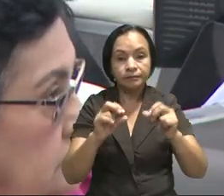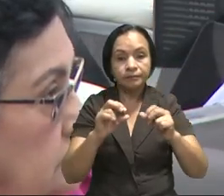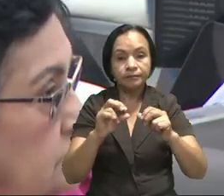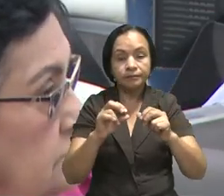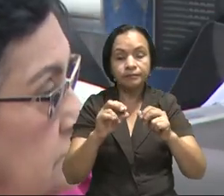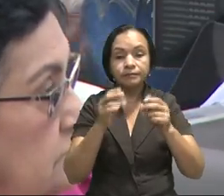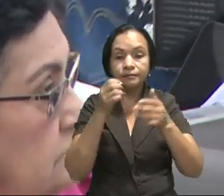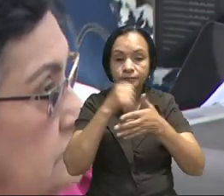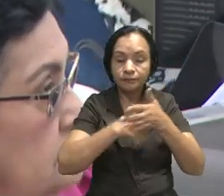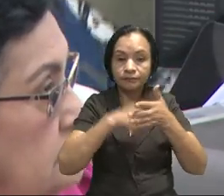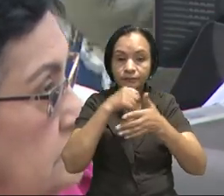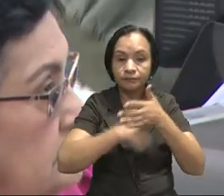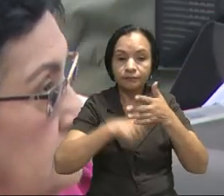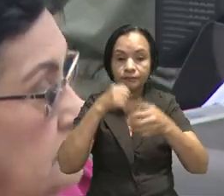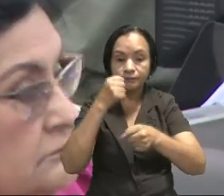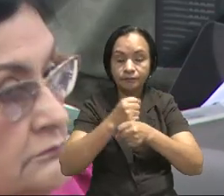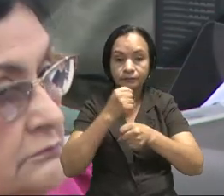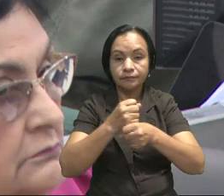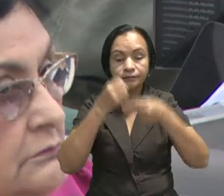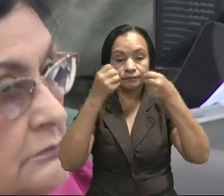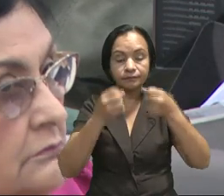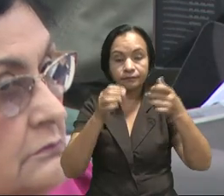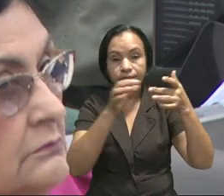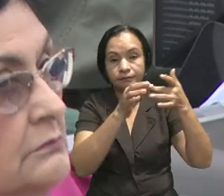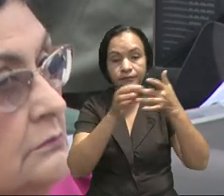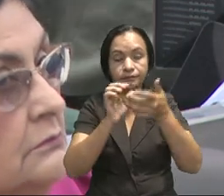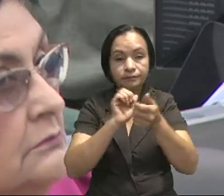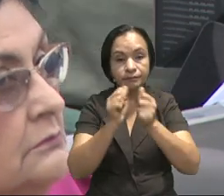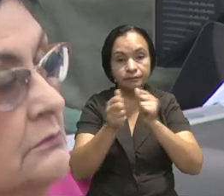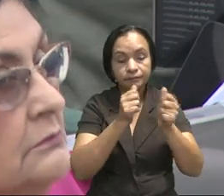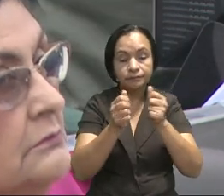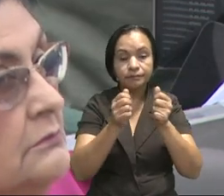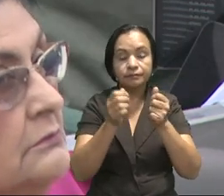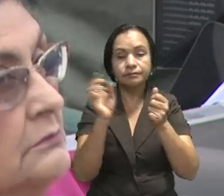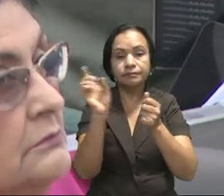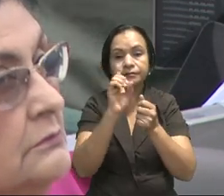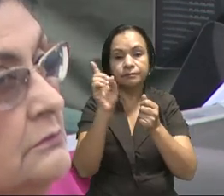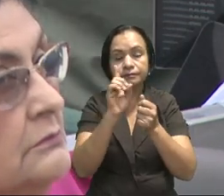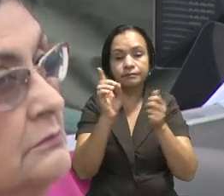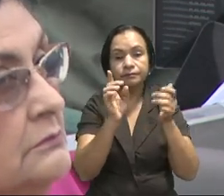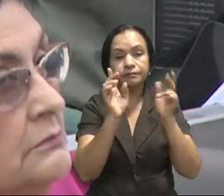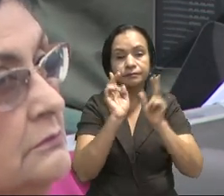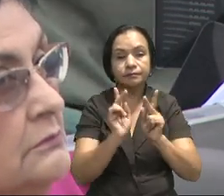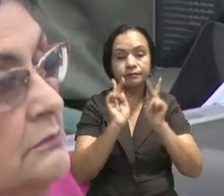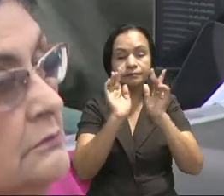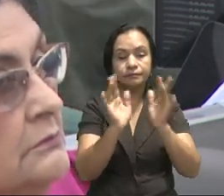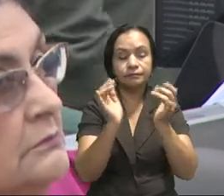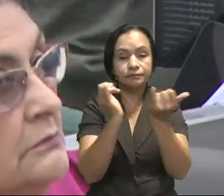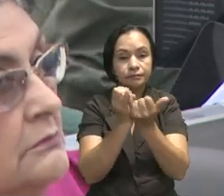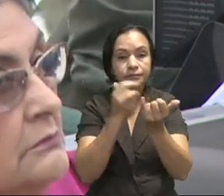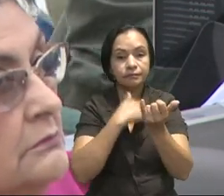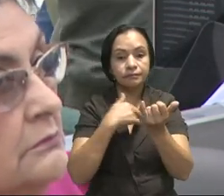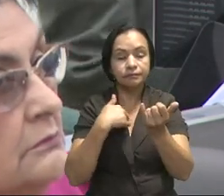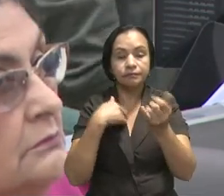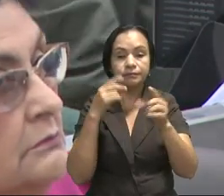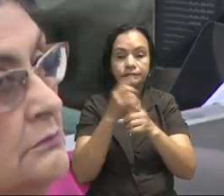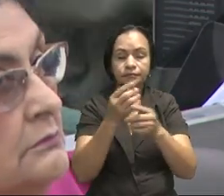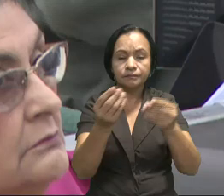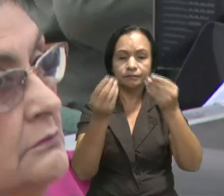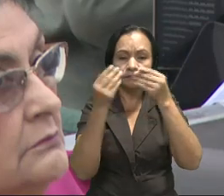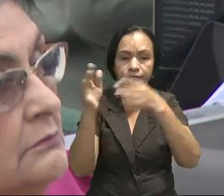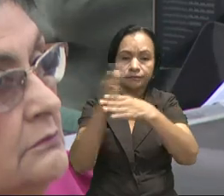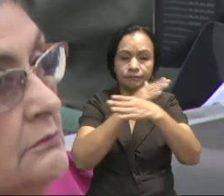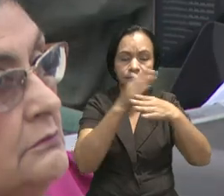La tenacidad y esfuerzo de este distinguido y reconocido deportista lo ubican como insigne personaje al haber sido merecedor de